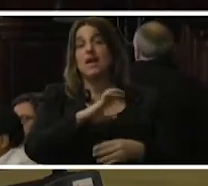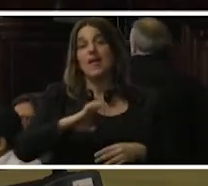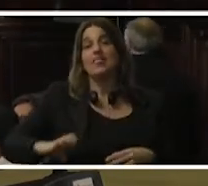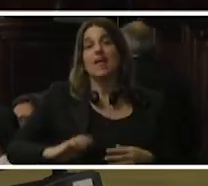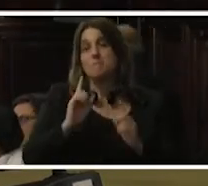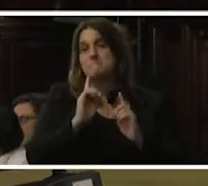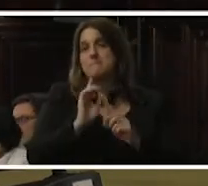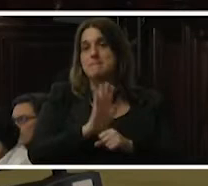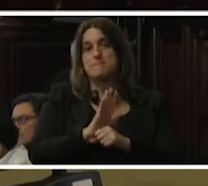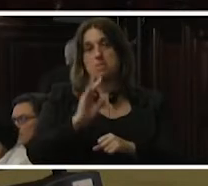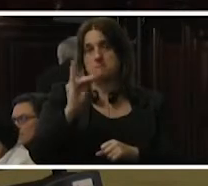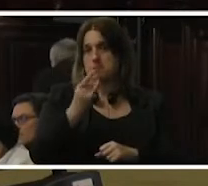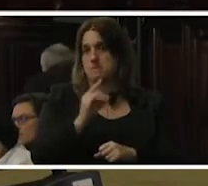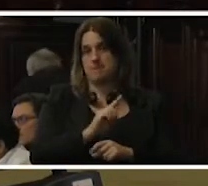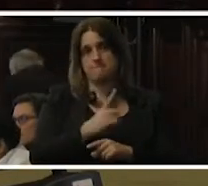Bolivia